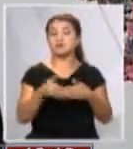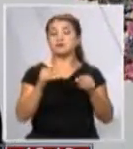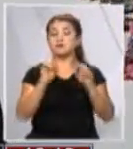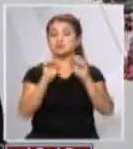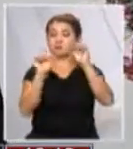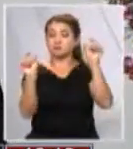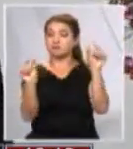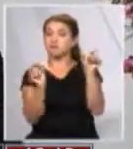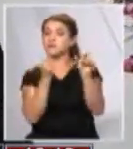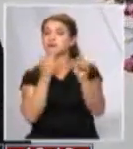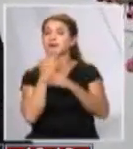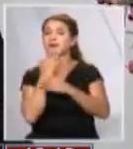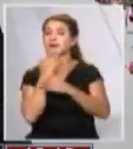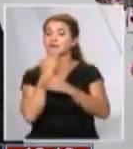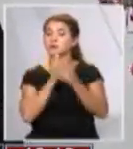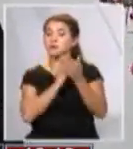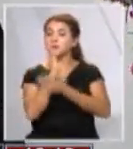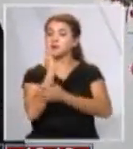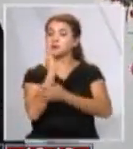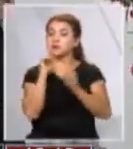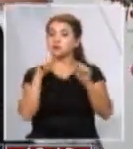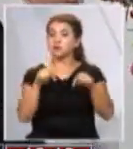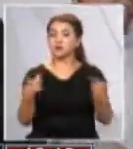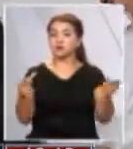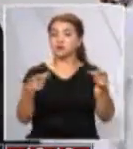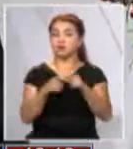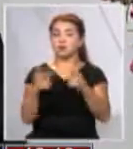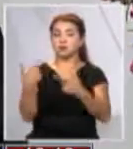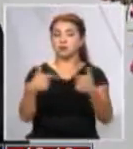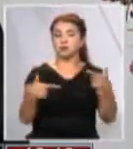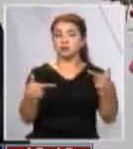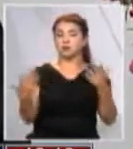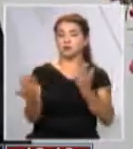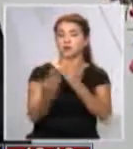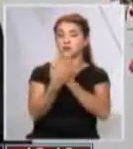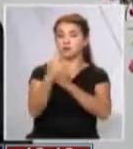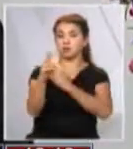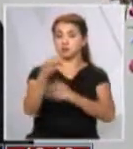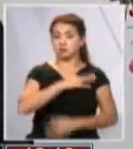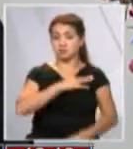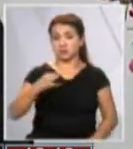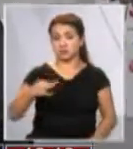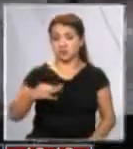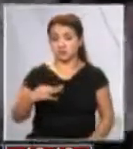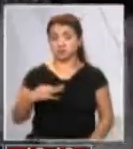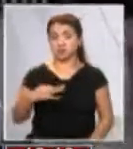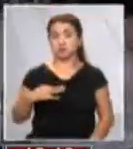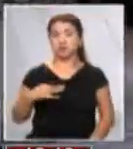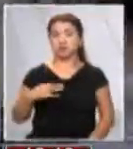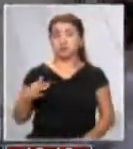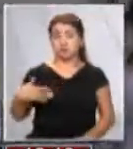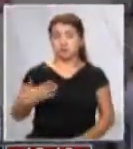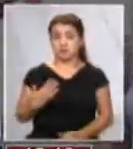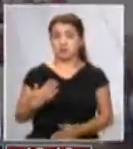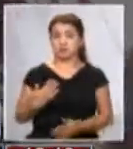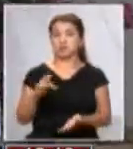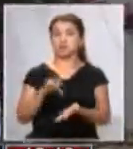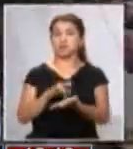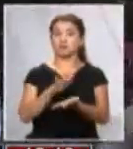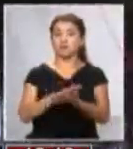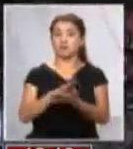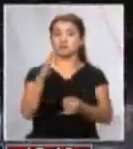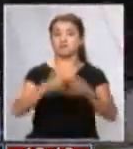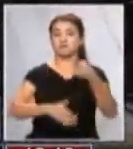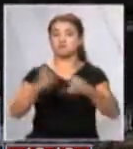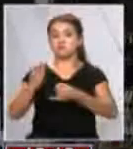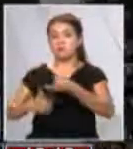la presidenta Michelle Bachelet comenzó este comité político frente a sus ministros. Quiero ponerle fecha a ciertos proyectos tal como